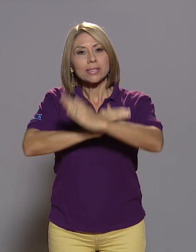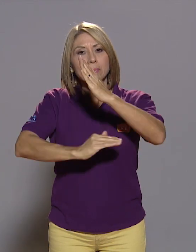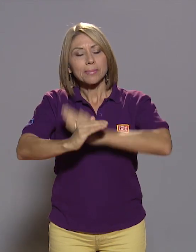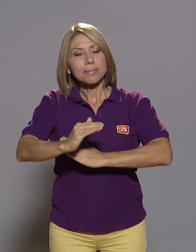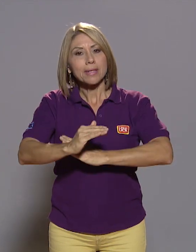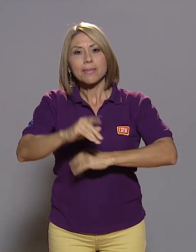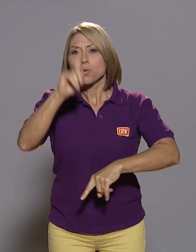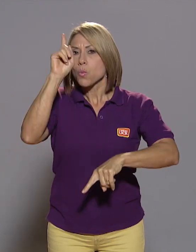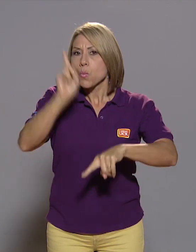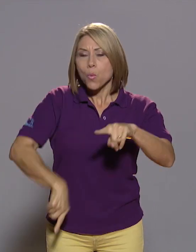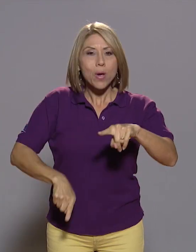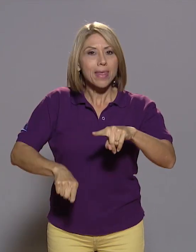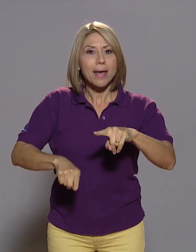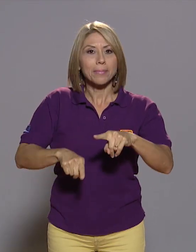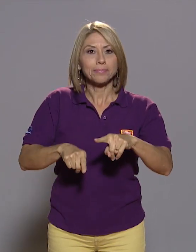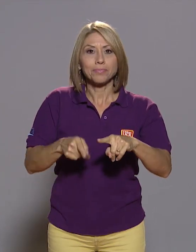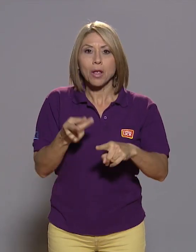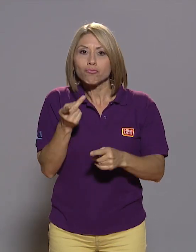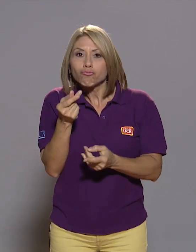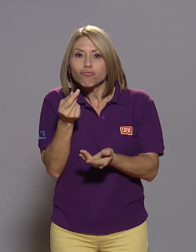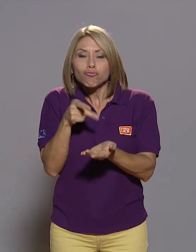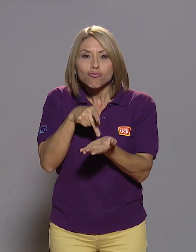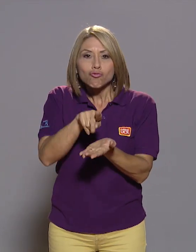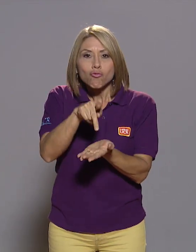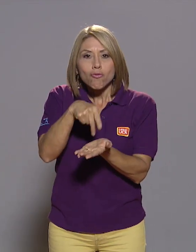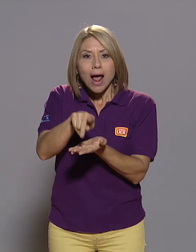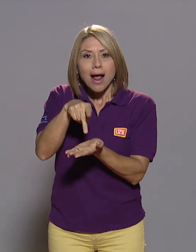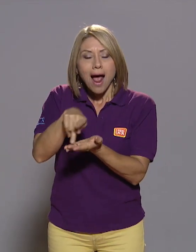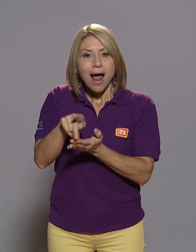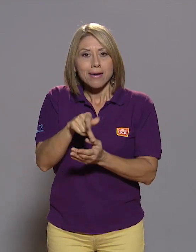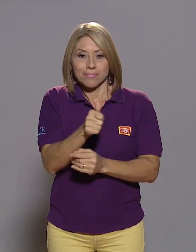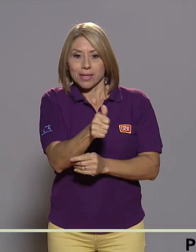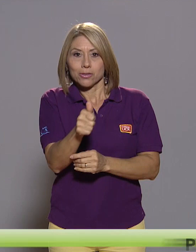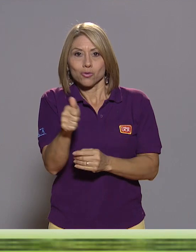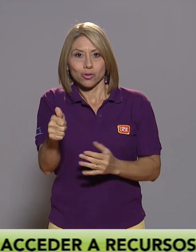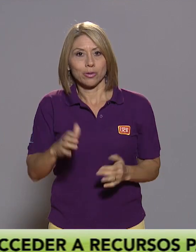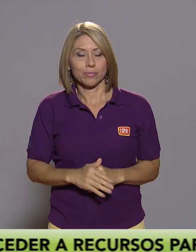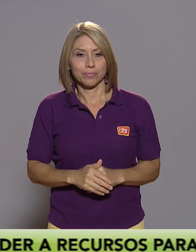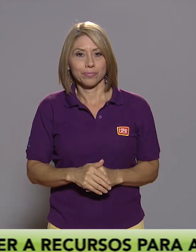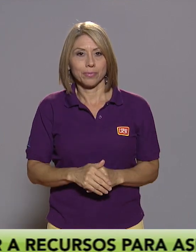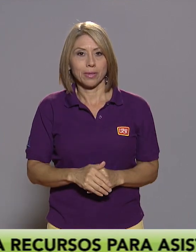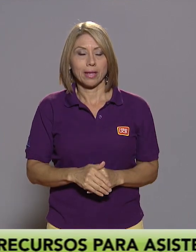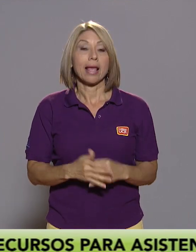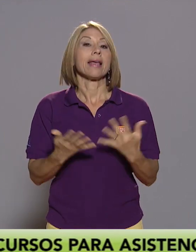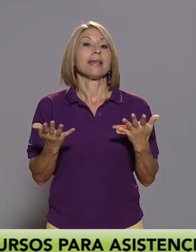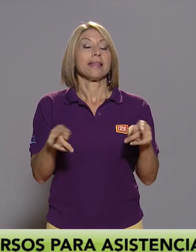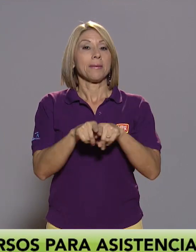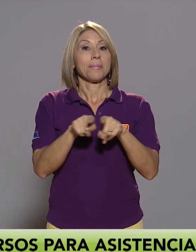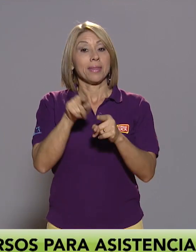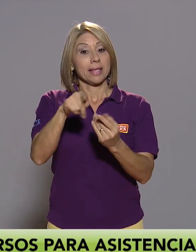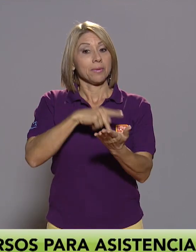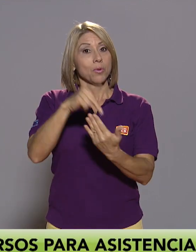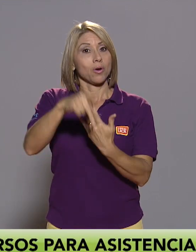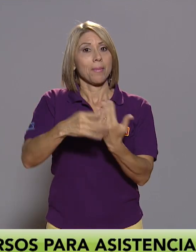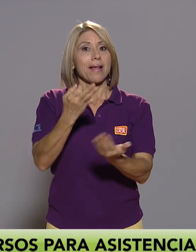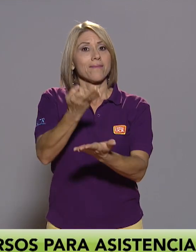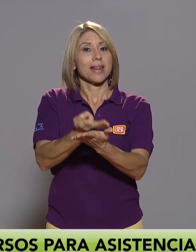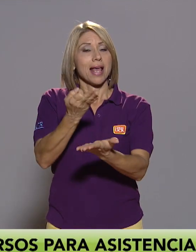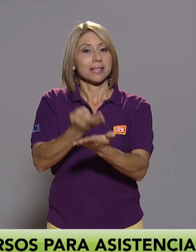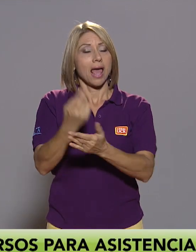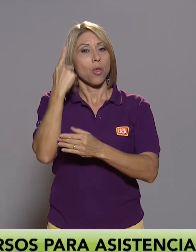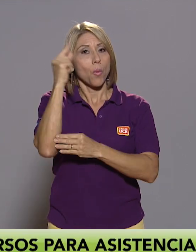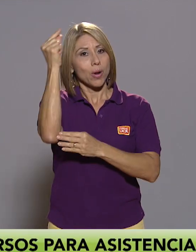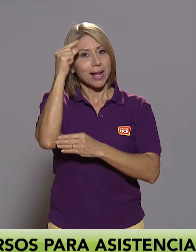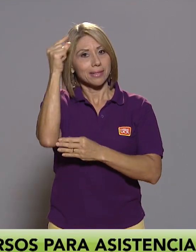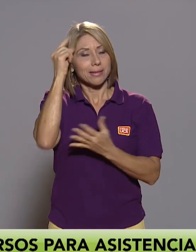discapacidad que no puedan sufragar, ¿verdad?, los gastos por sí solos. Bueno, en tanto quisiera decir el programa financiado por